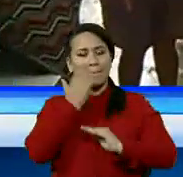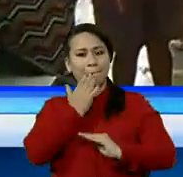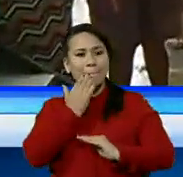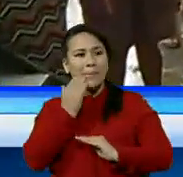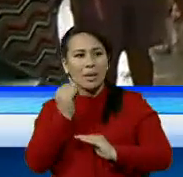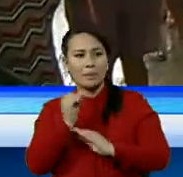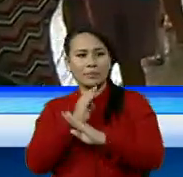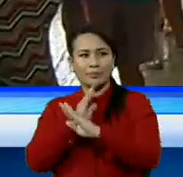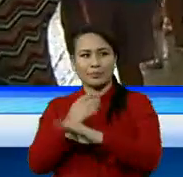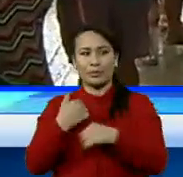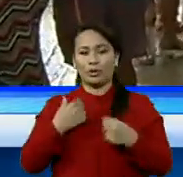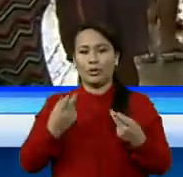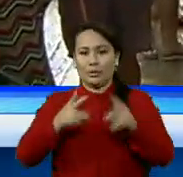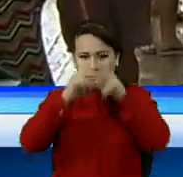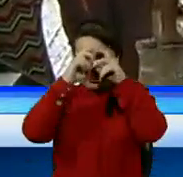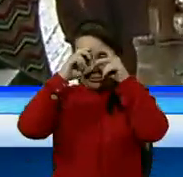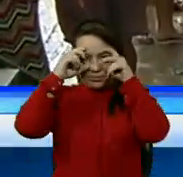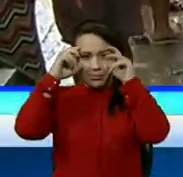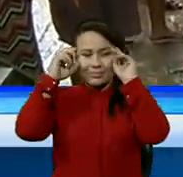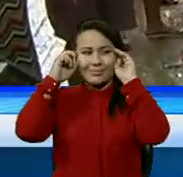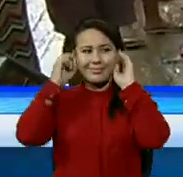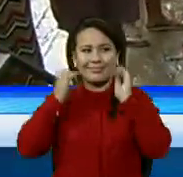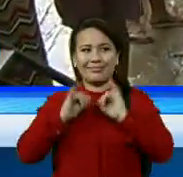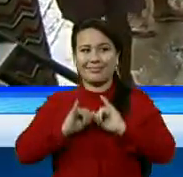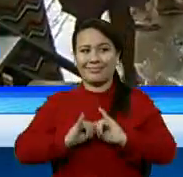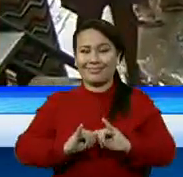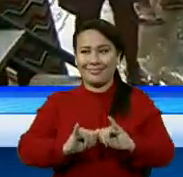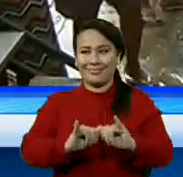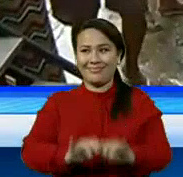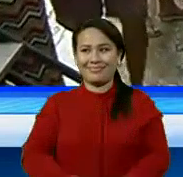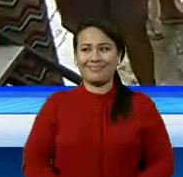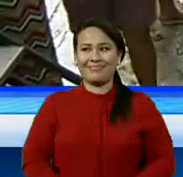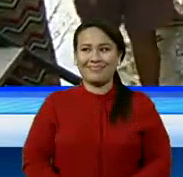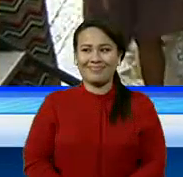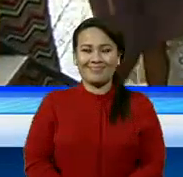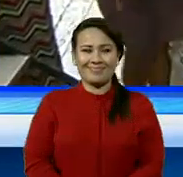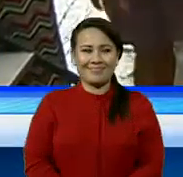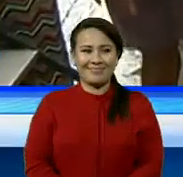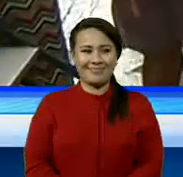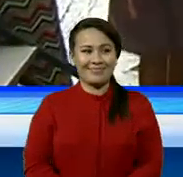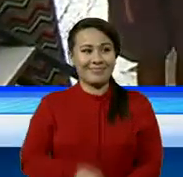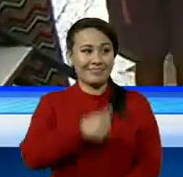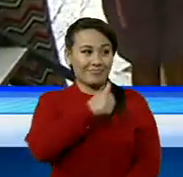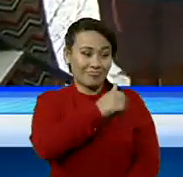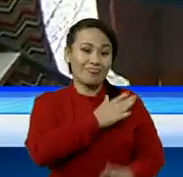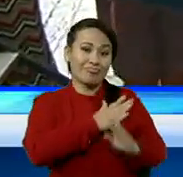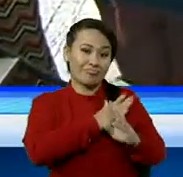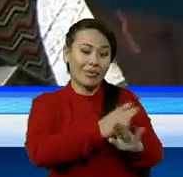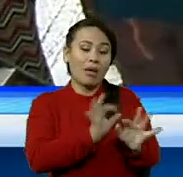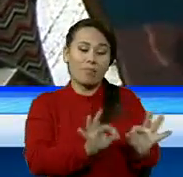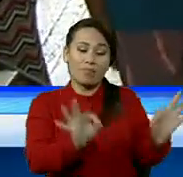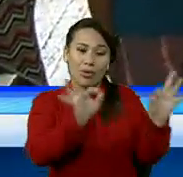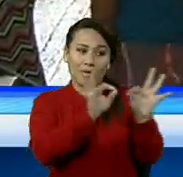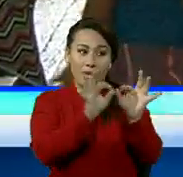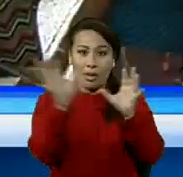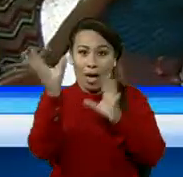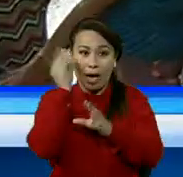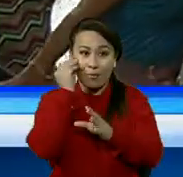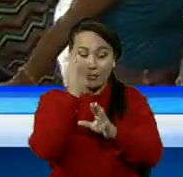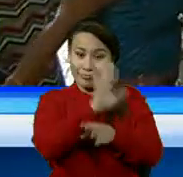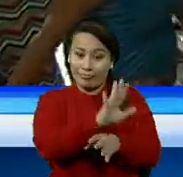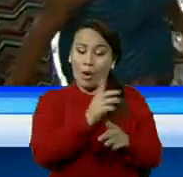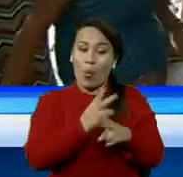para prevenir también, voy a continuar con mis gafas. Así es, más vale prevenir que lamentar. Muy importante esa recomendación que hiciste